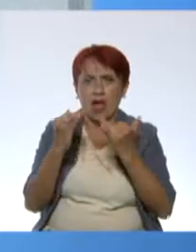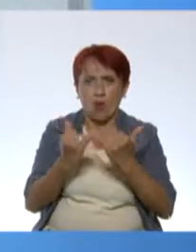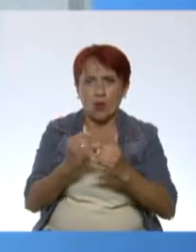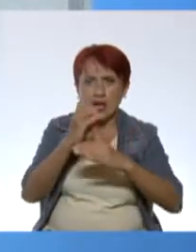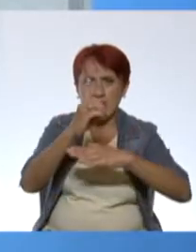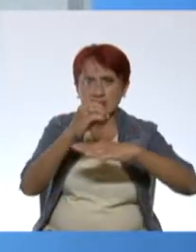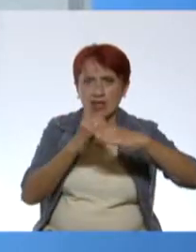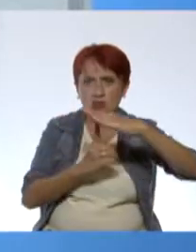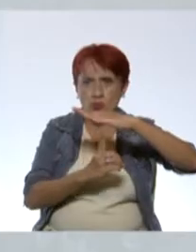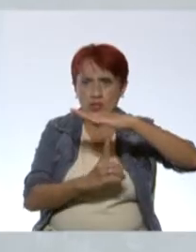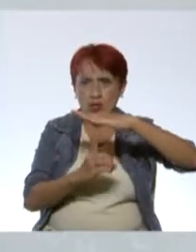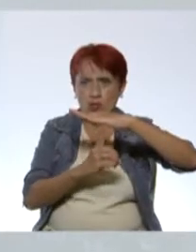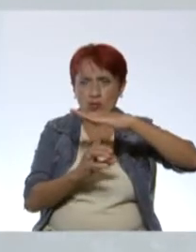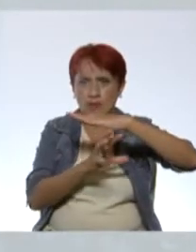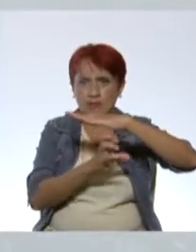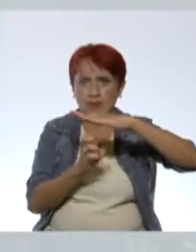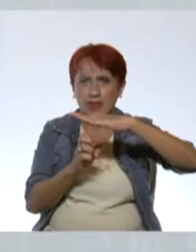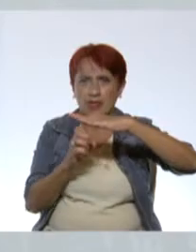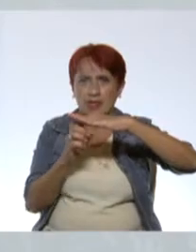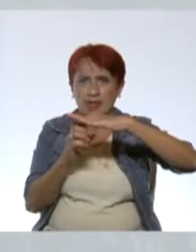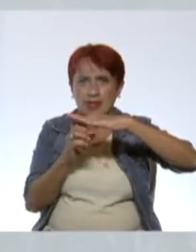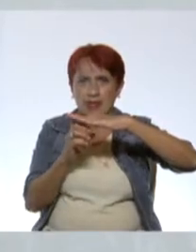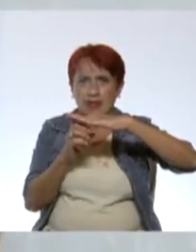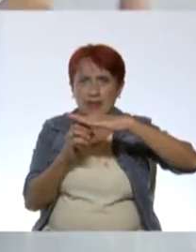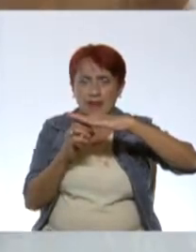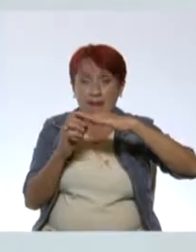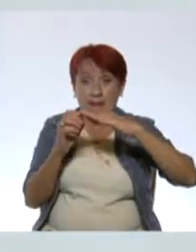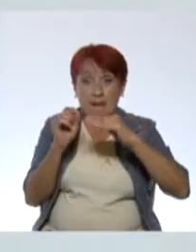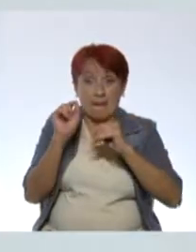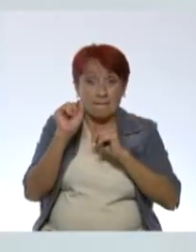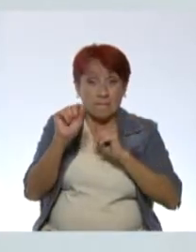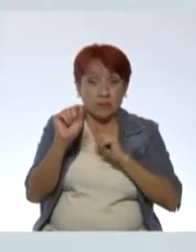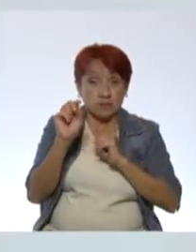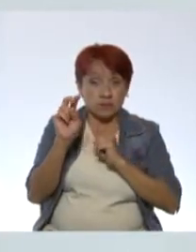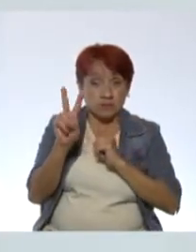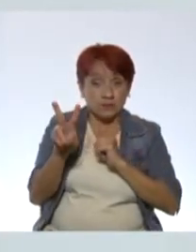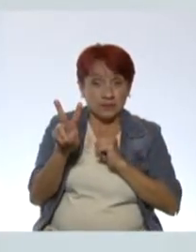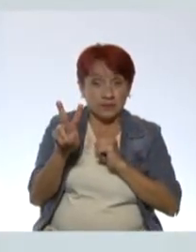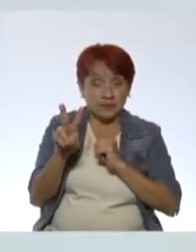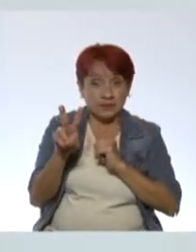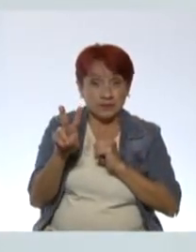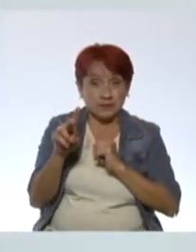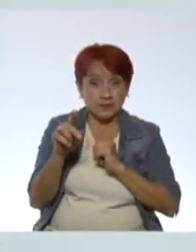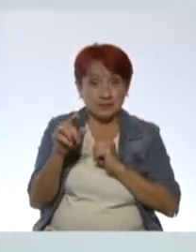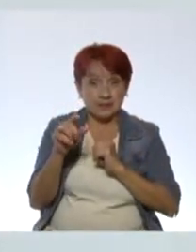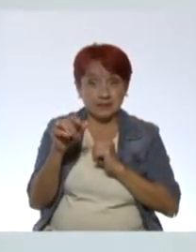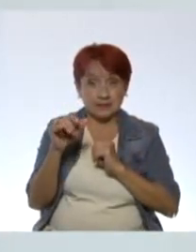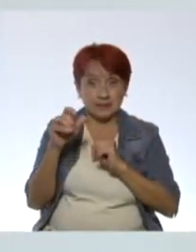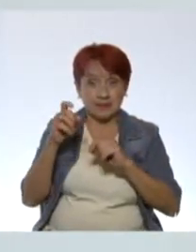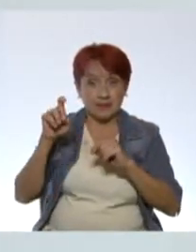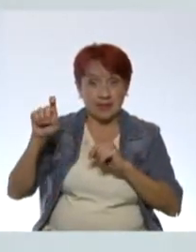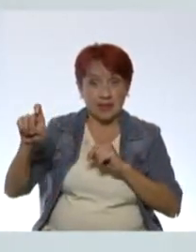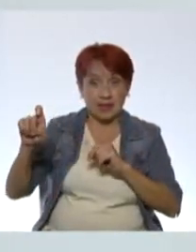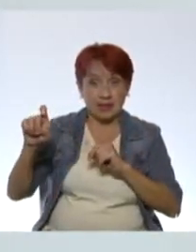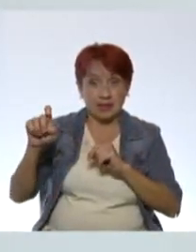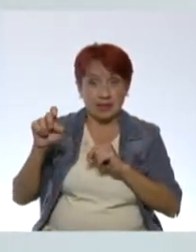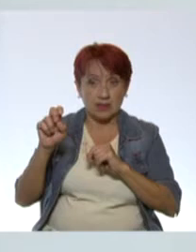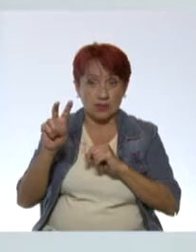el denominador, x2 menos x1. Como estamos en el punto 2, este sería x2 y este